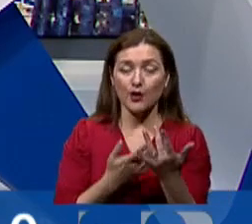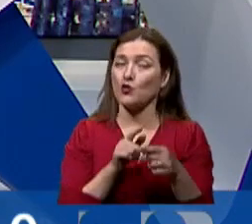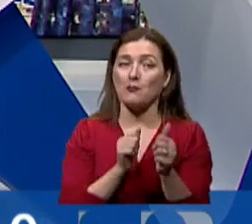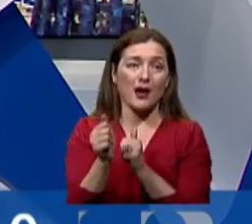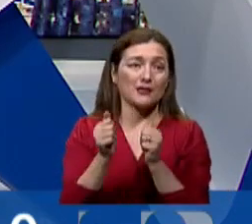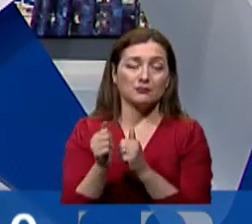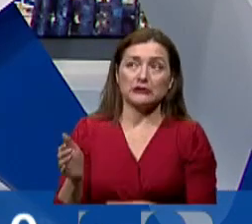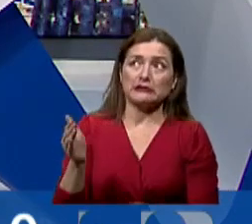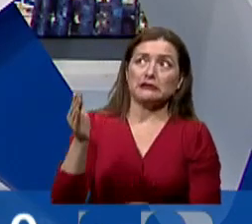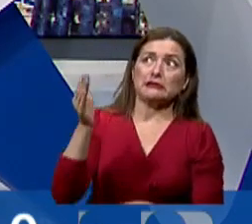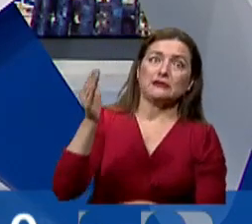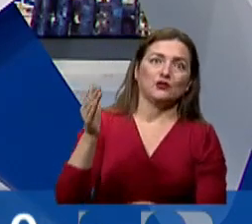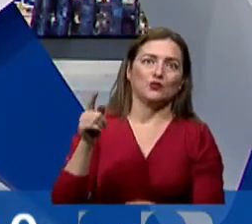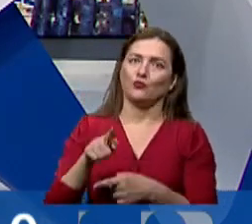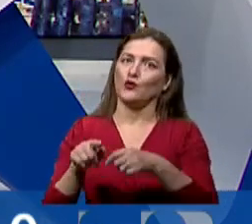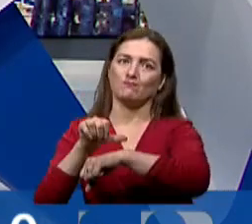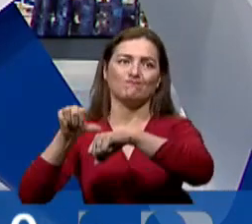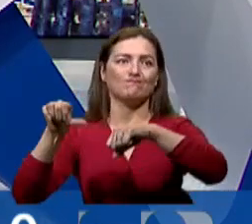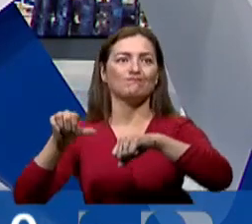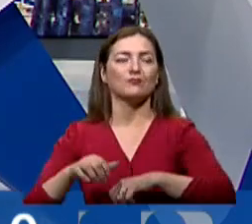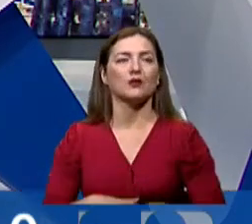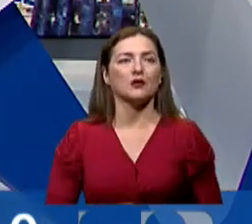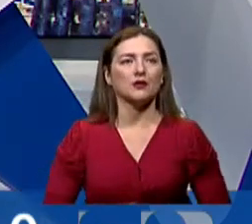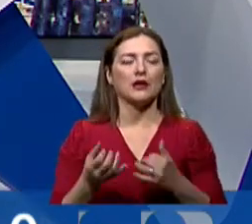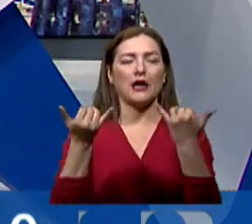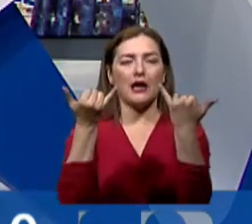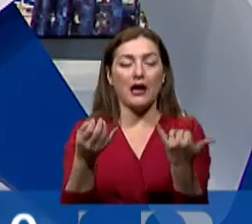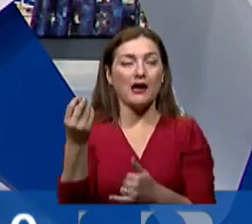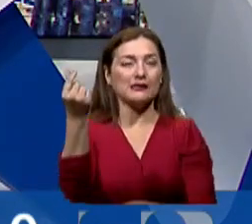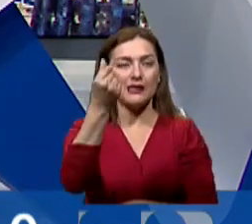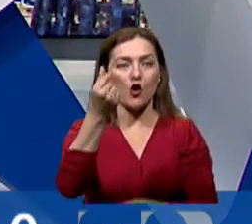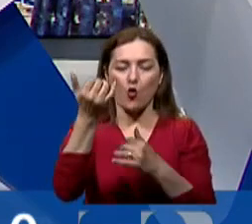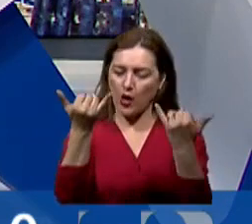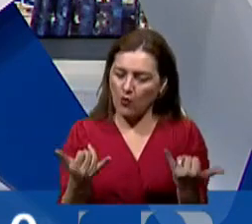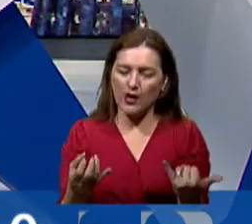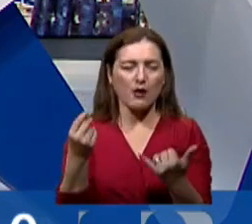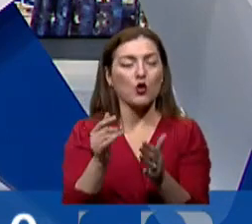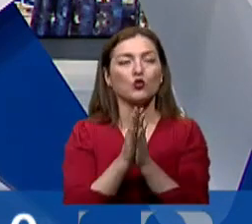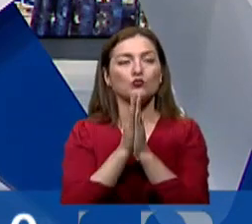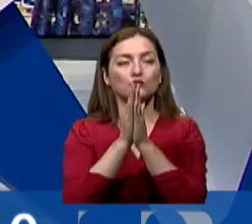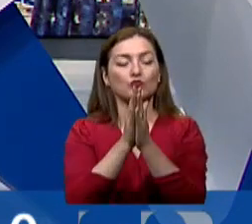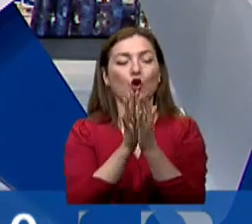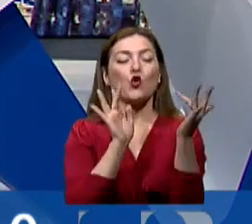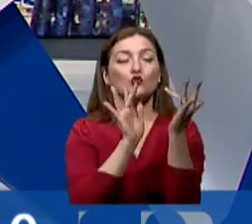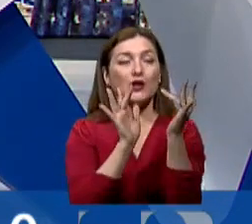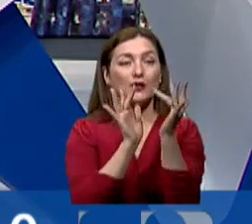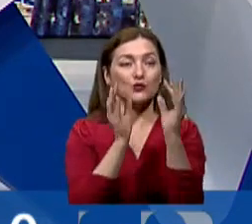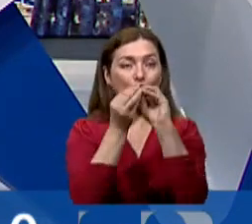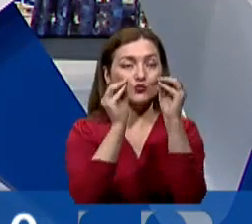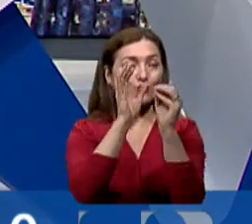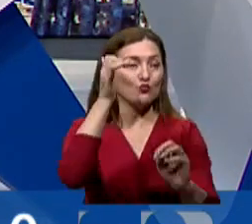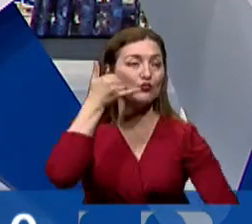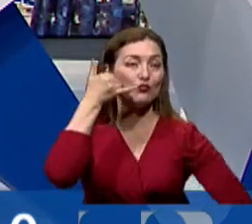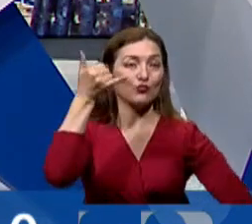pasa el tiempo ya este caso no va a poder ser resuelto y es por esto que debemos actuar ya. Ustedes ven en pantalla, están los números de